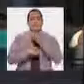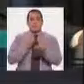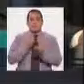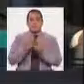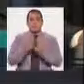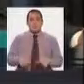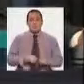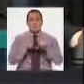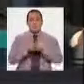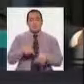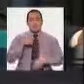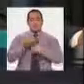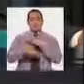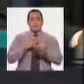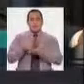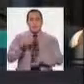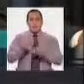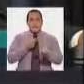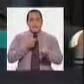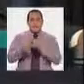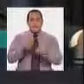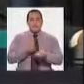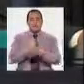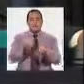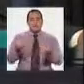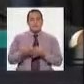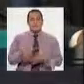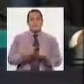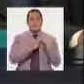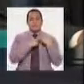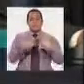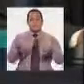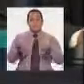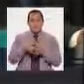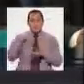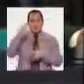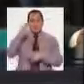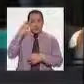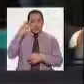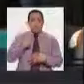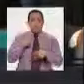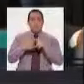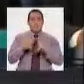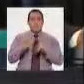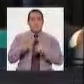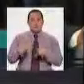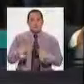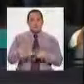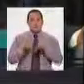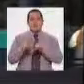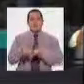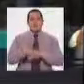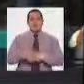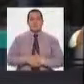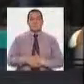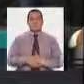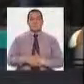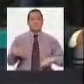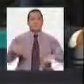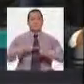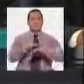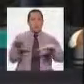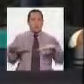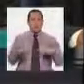los avances de las gestiones a todos los representantes de los partidos políticos. Y adicionalmente, todas